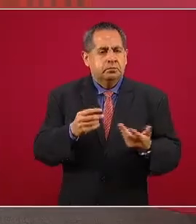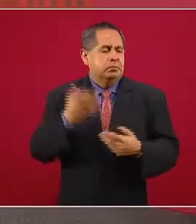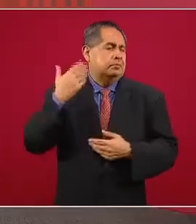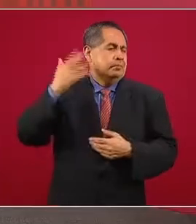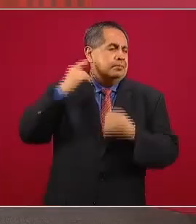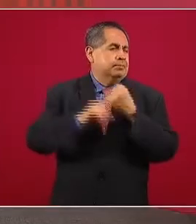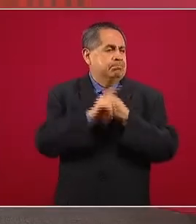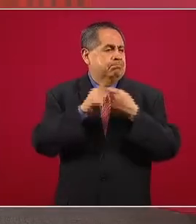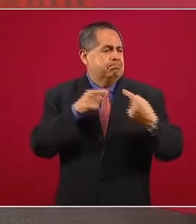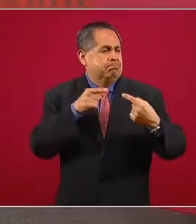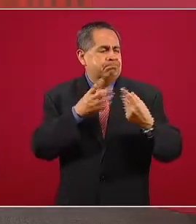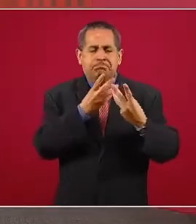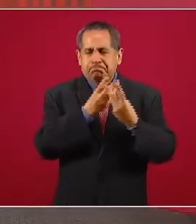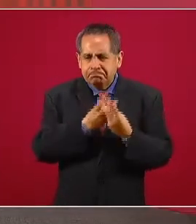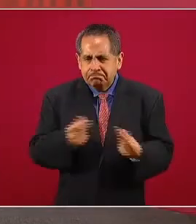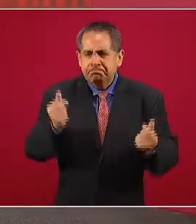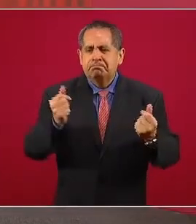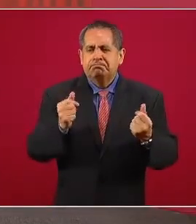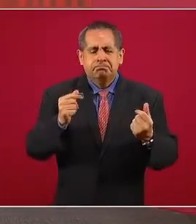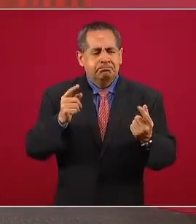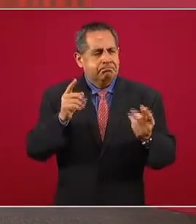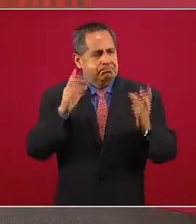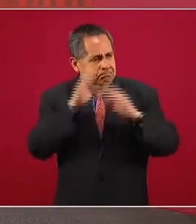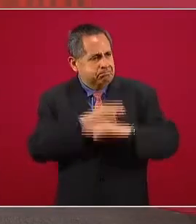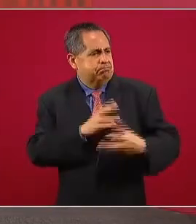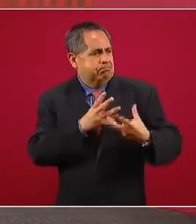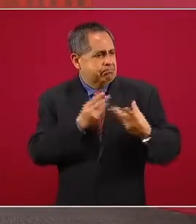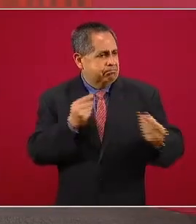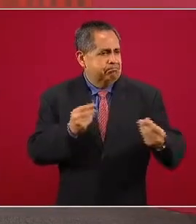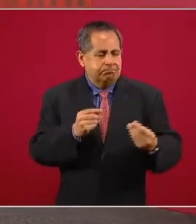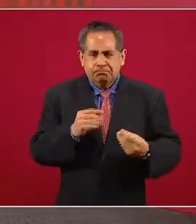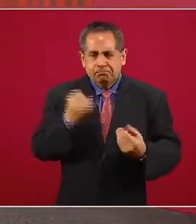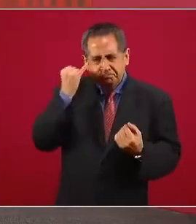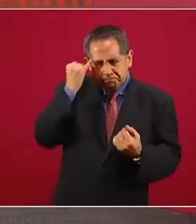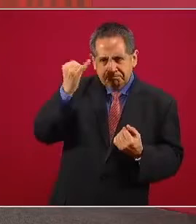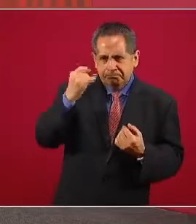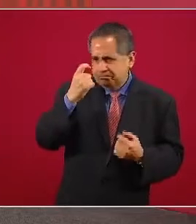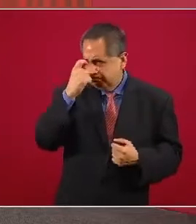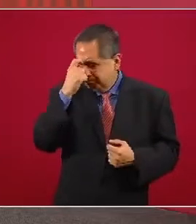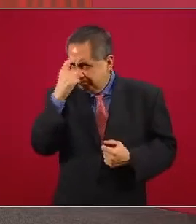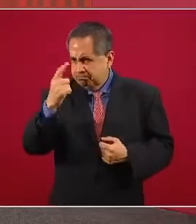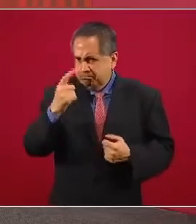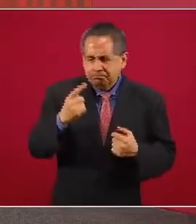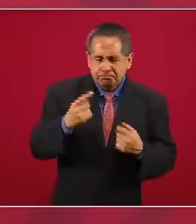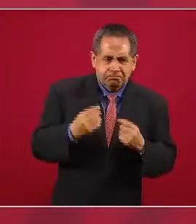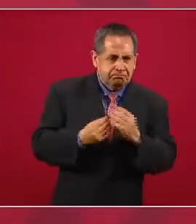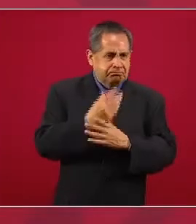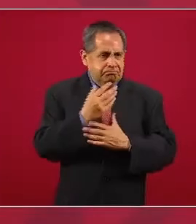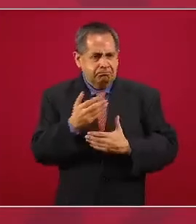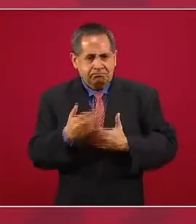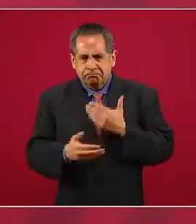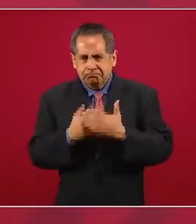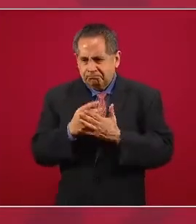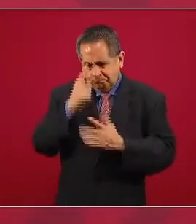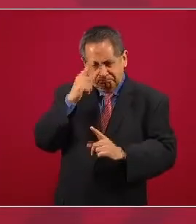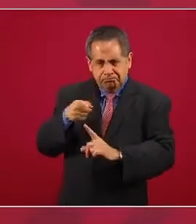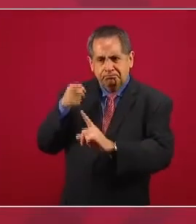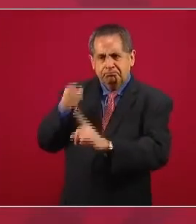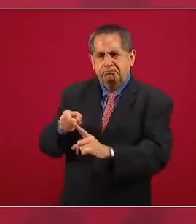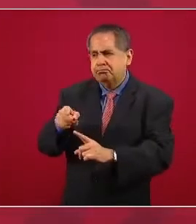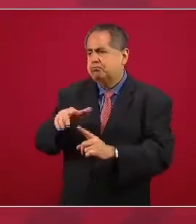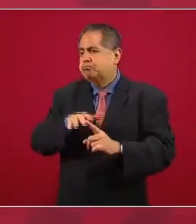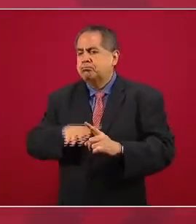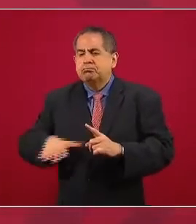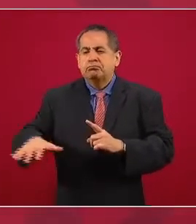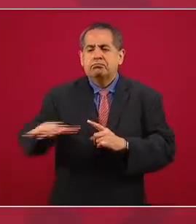añejos, soluciones creativas, innovadoras, que nos permiten ese fin último de elevar el